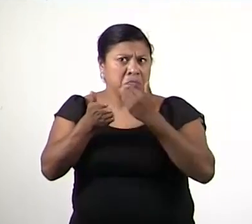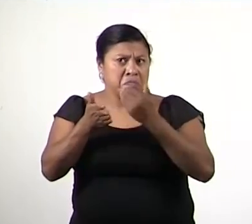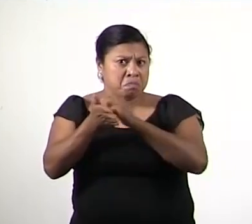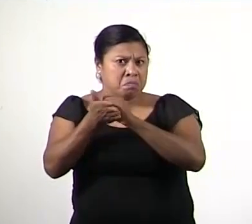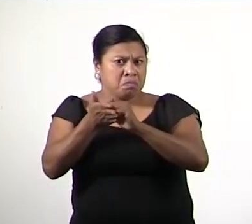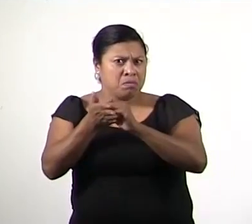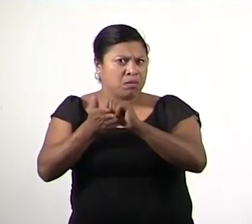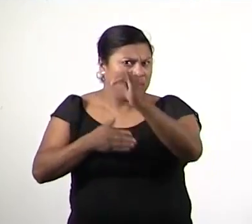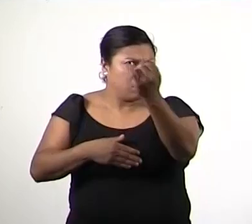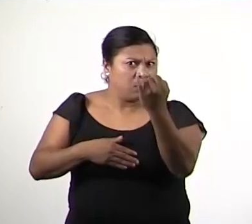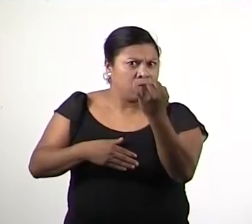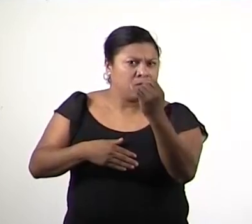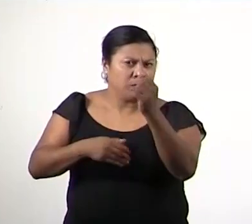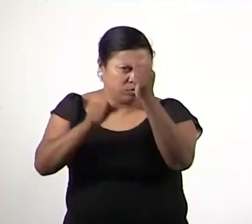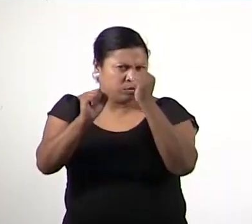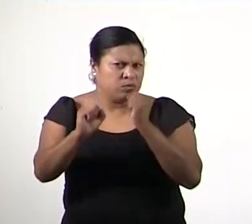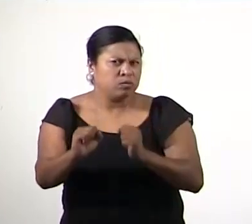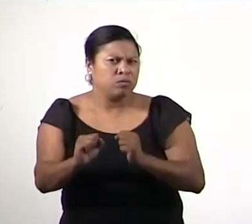¿Seguros?